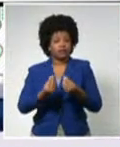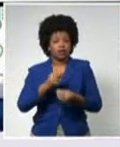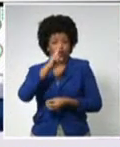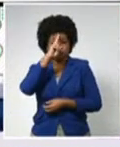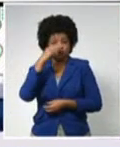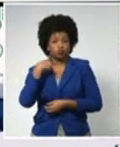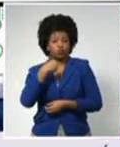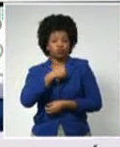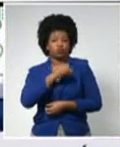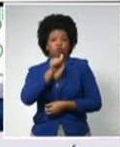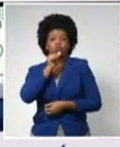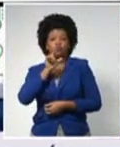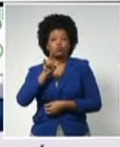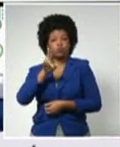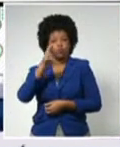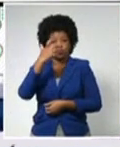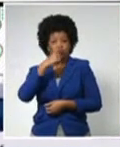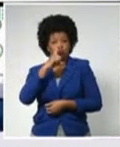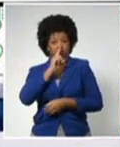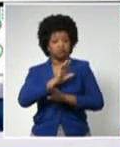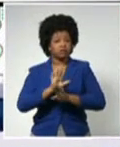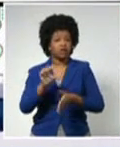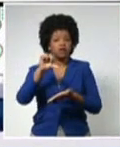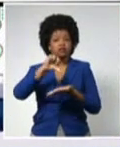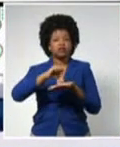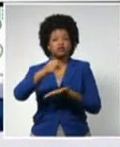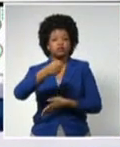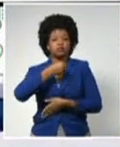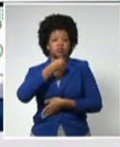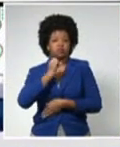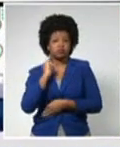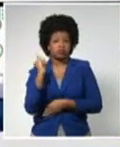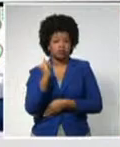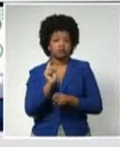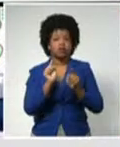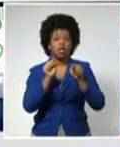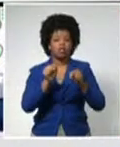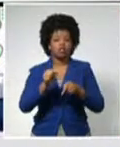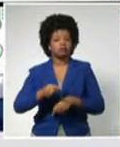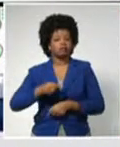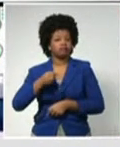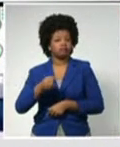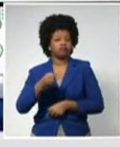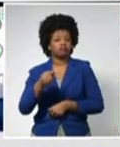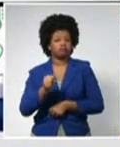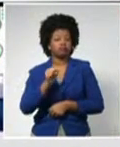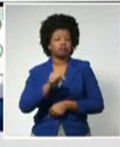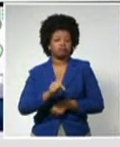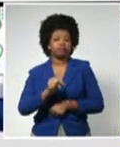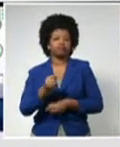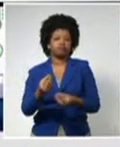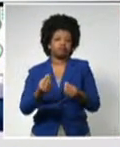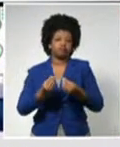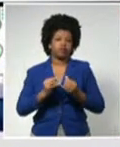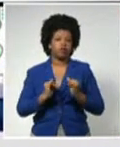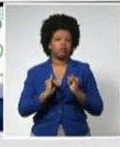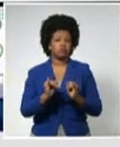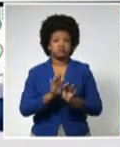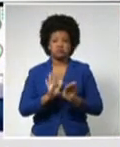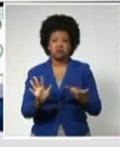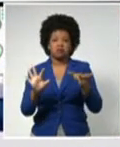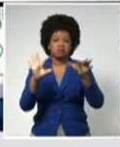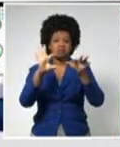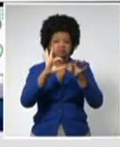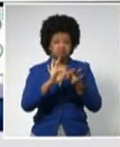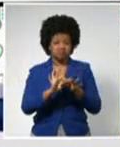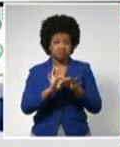listo ya desde el Centro de Prensa Internacional, sede habitual de estos espacios. De inmediato establecemos contacto